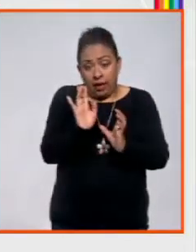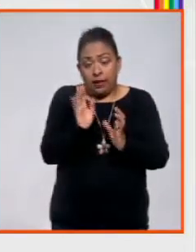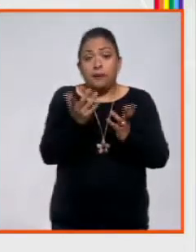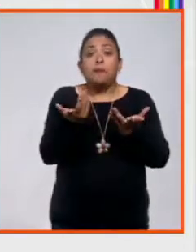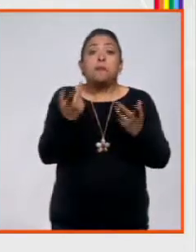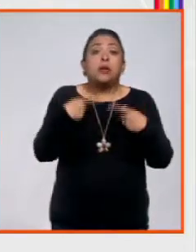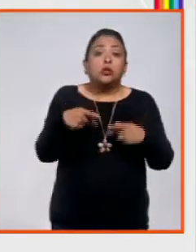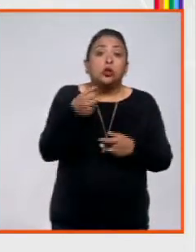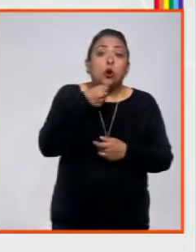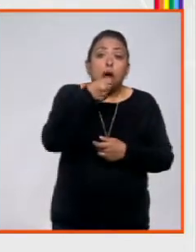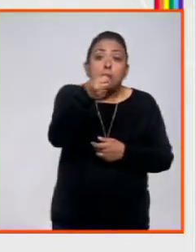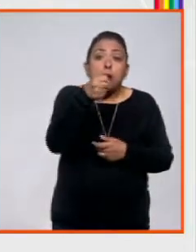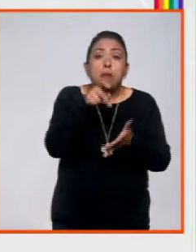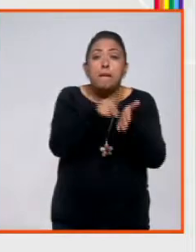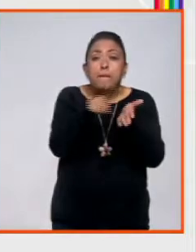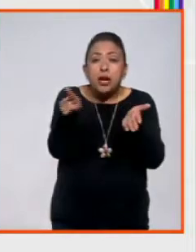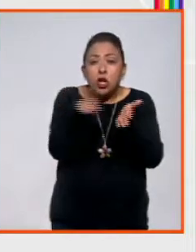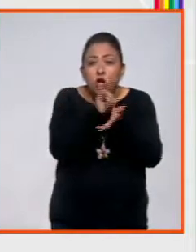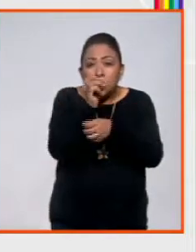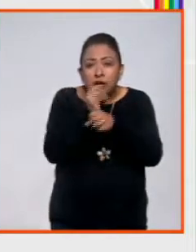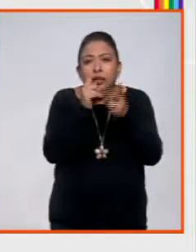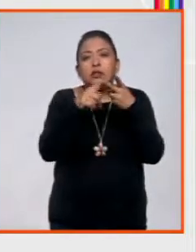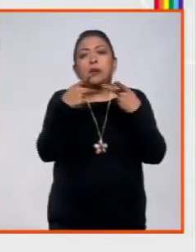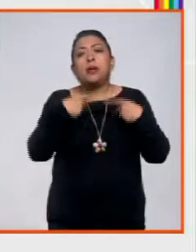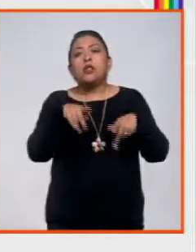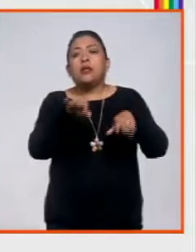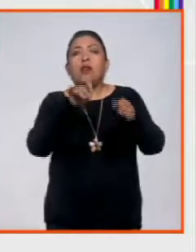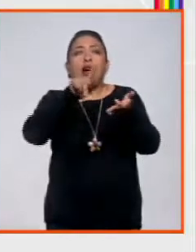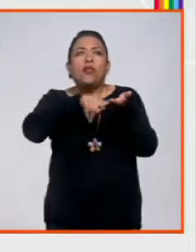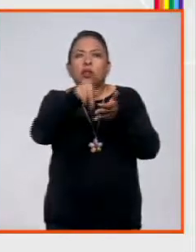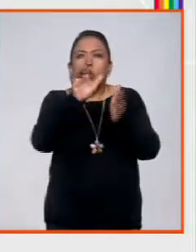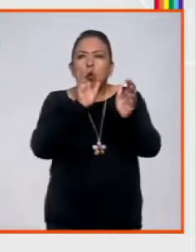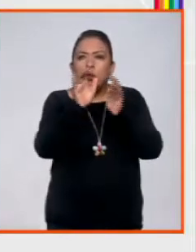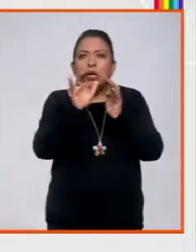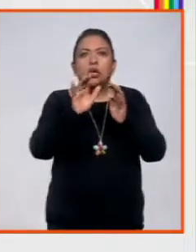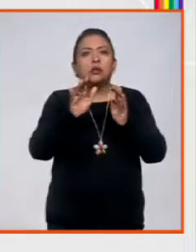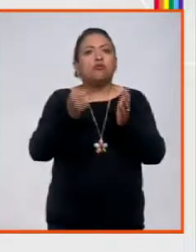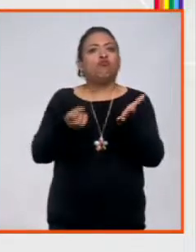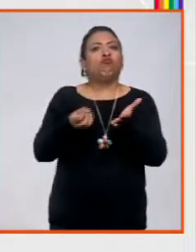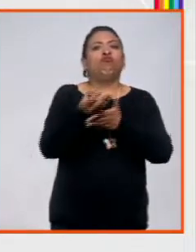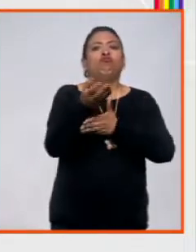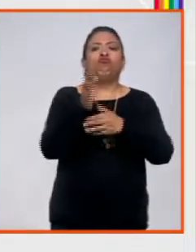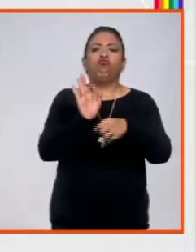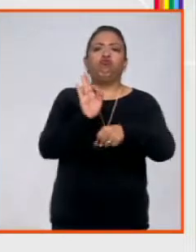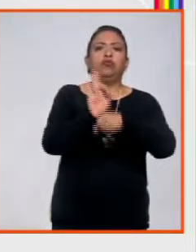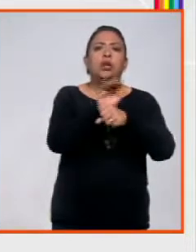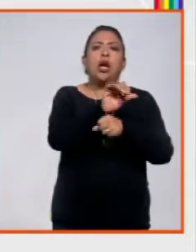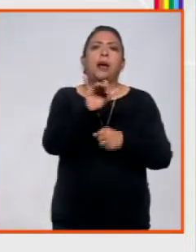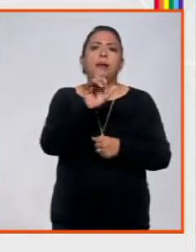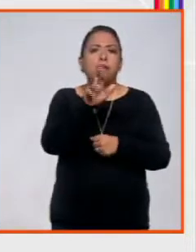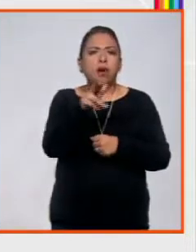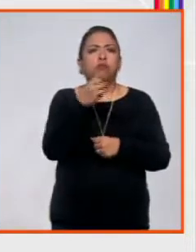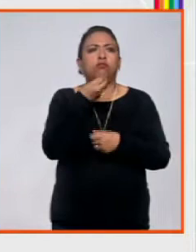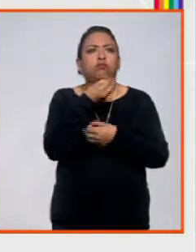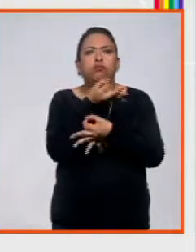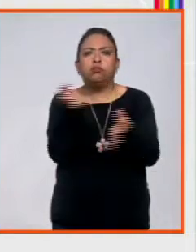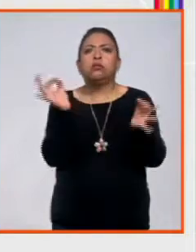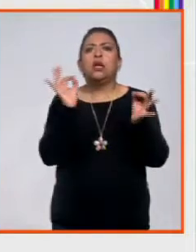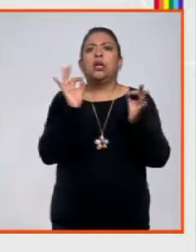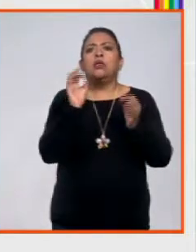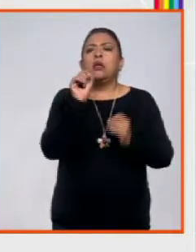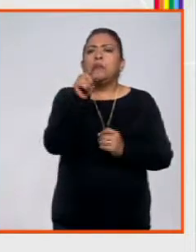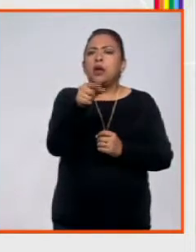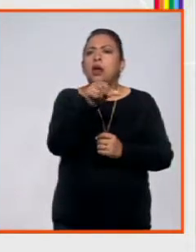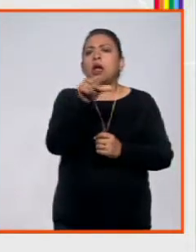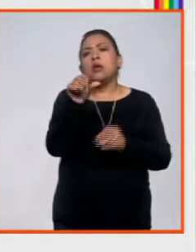los periodistas y que los trabajadores de los medios públicos estén saliendo a hablar en favor del email y hablar de